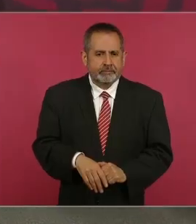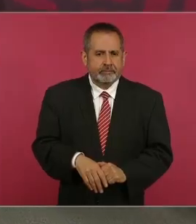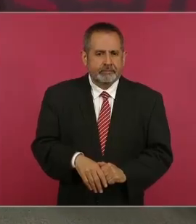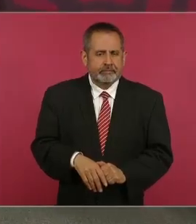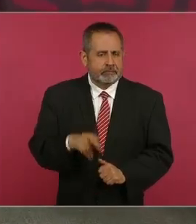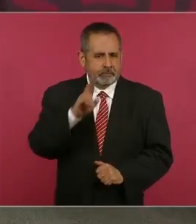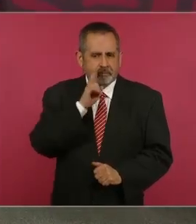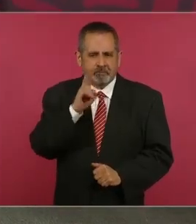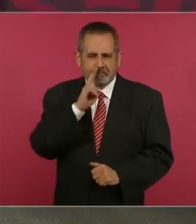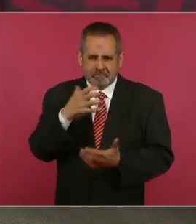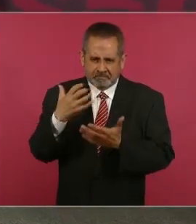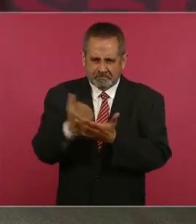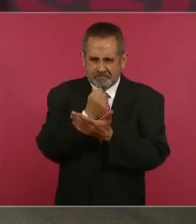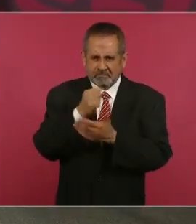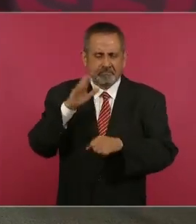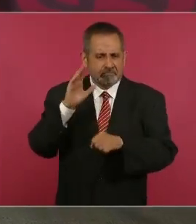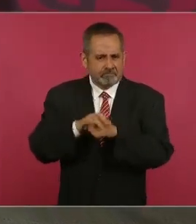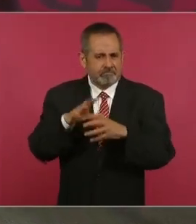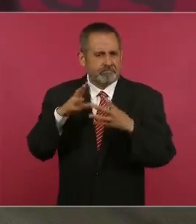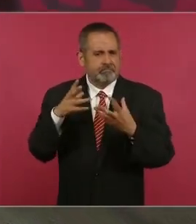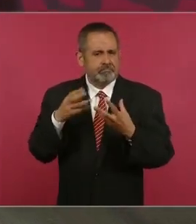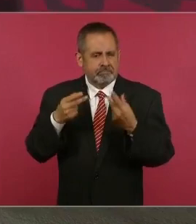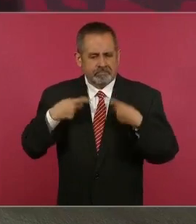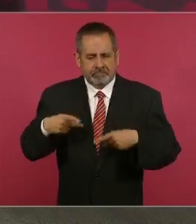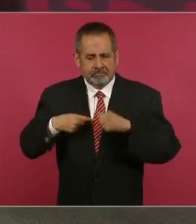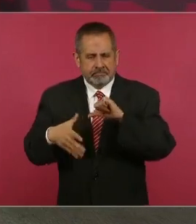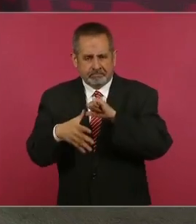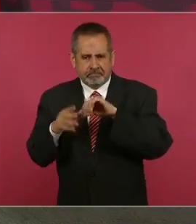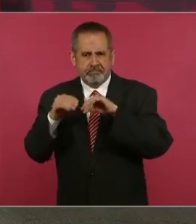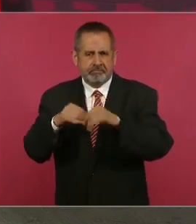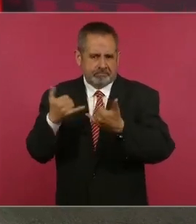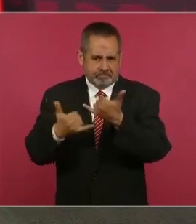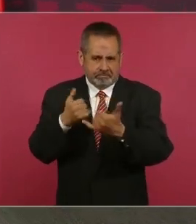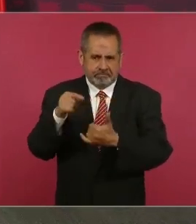es un equipo con más latinos,